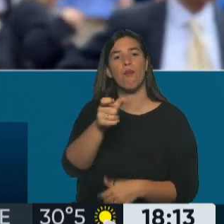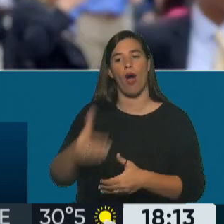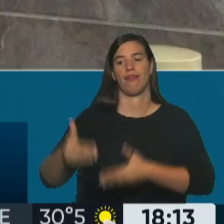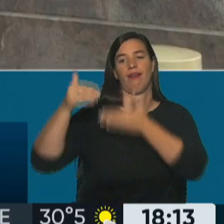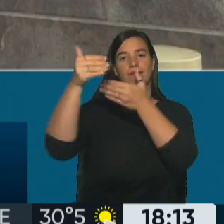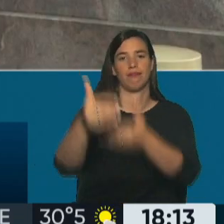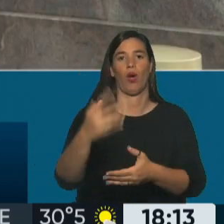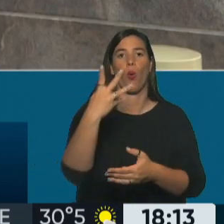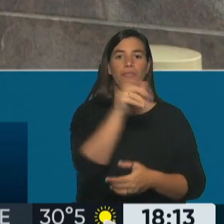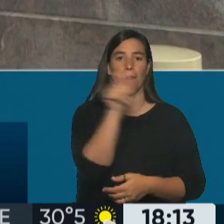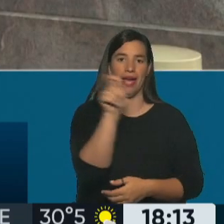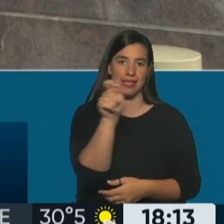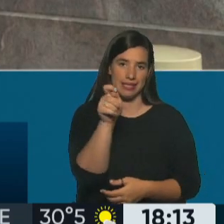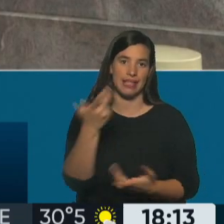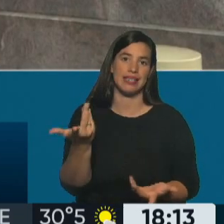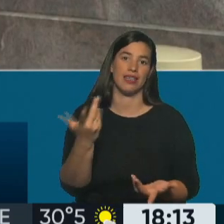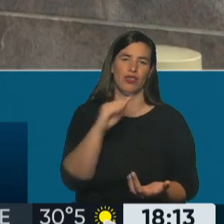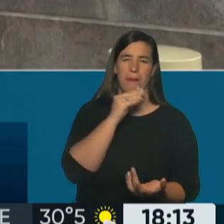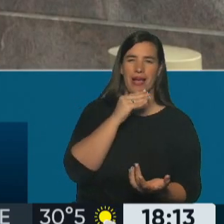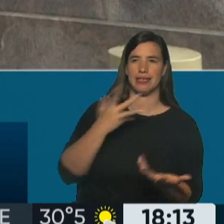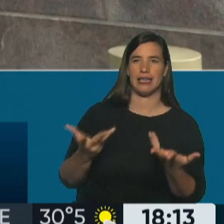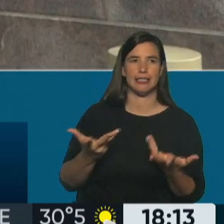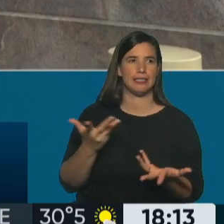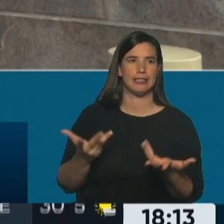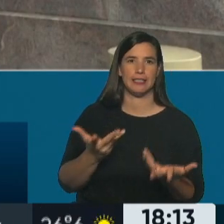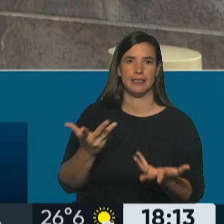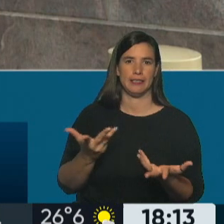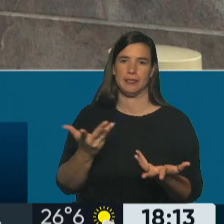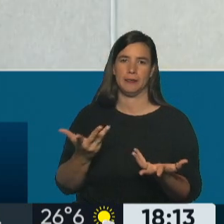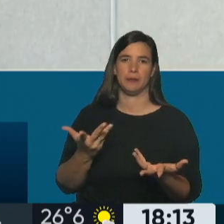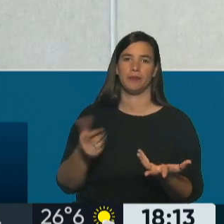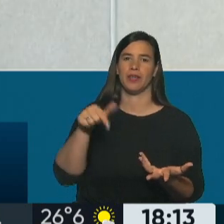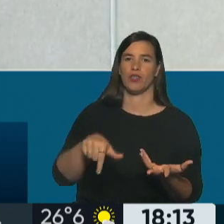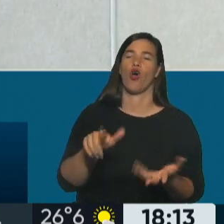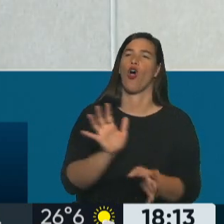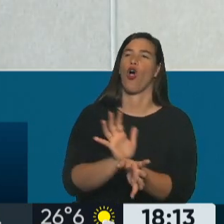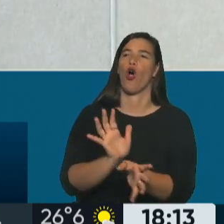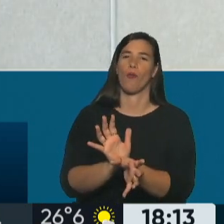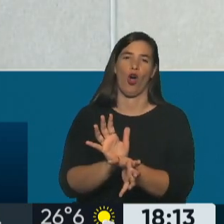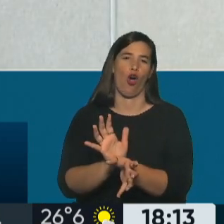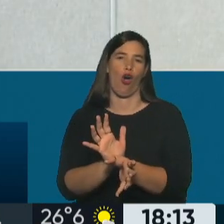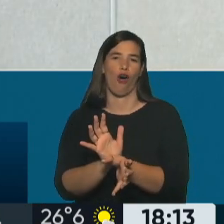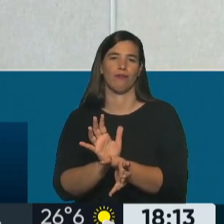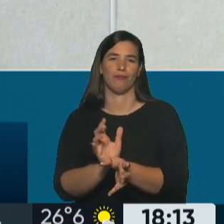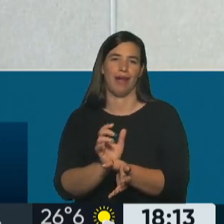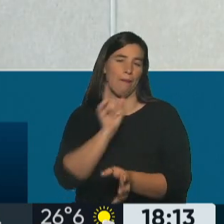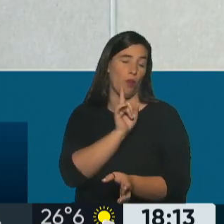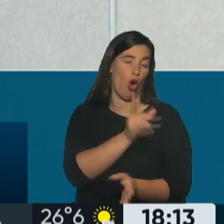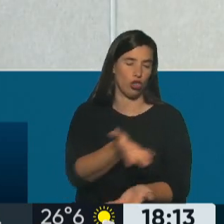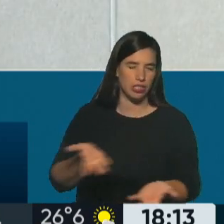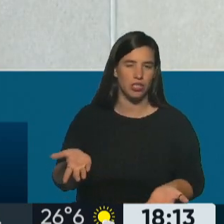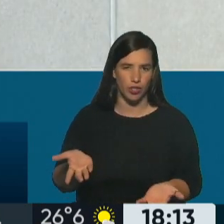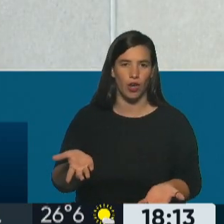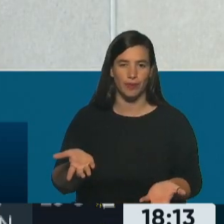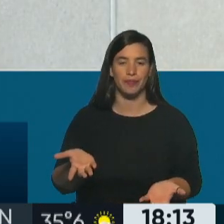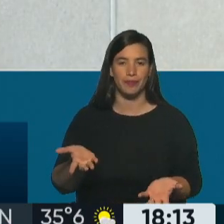provocó el disgusto del ministro Massa, porque consideró que esto era parte de un boicot que le estaba haciendo el FMI, e inclusive, recordemos,